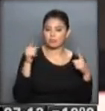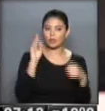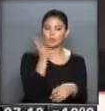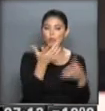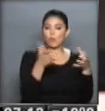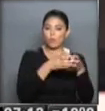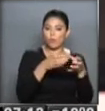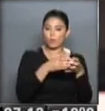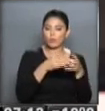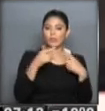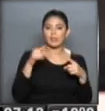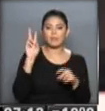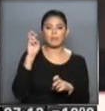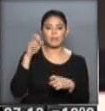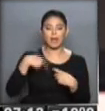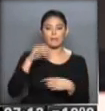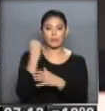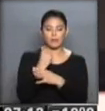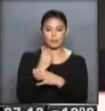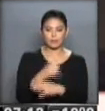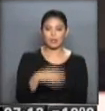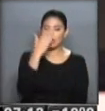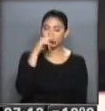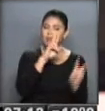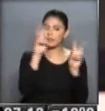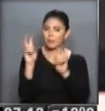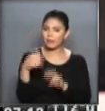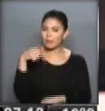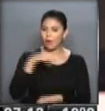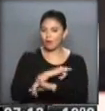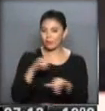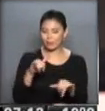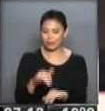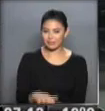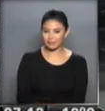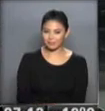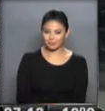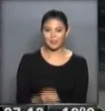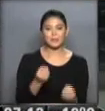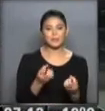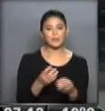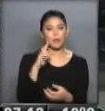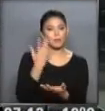sinfónica sus clásicos del repertorio. De todos estos temas vamos a estar hablando esta mañana en Visión 7. Bien, Alejo, buenas propuestas.